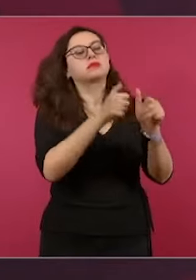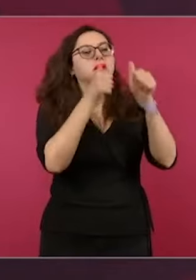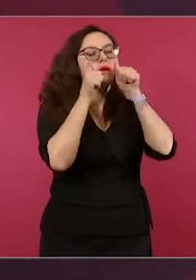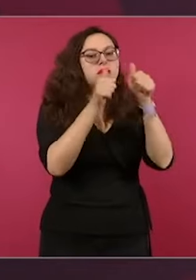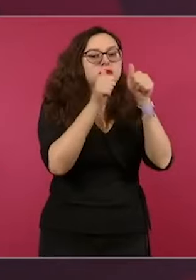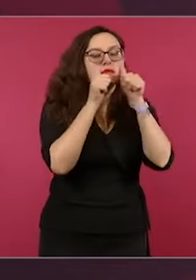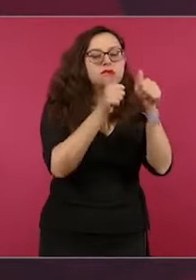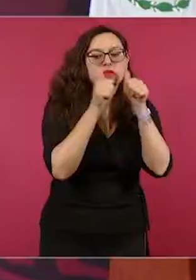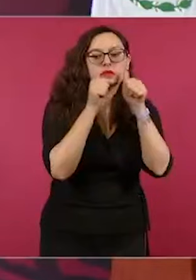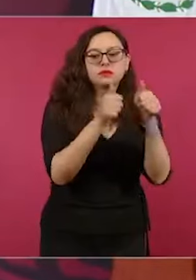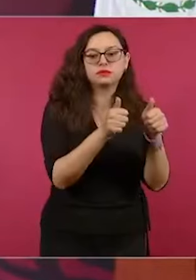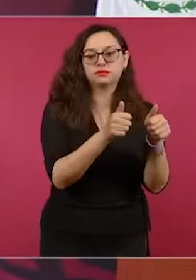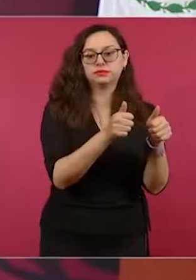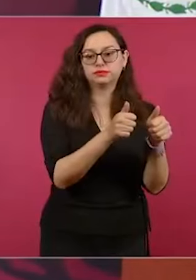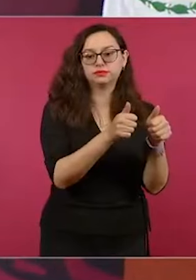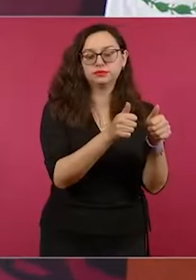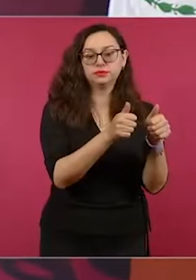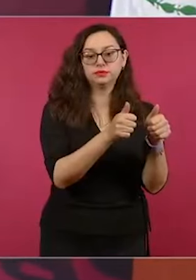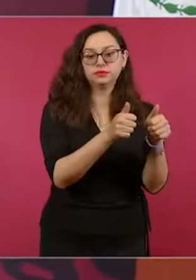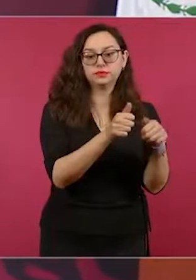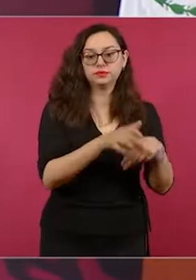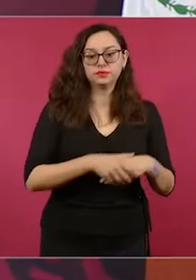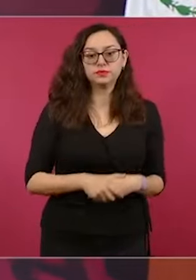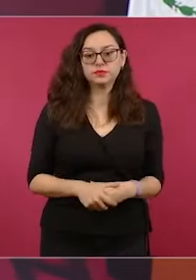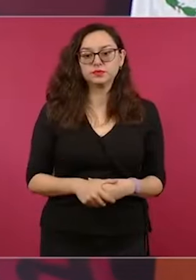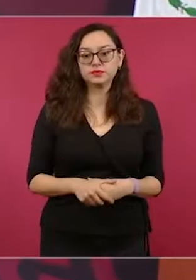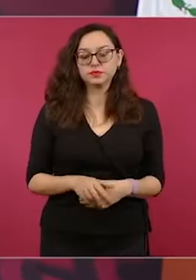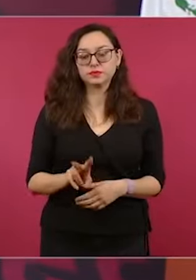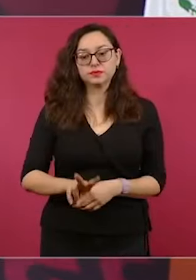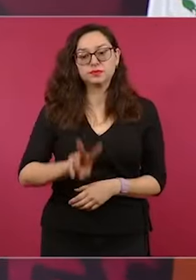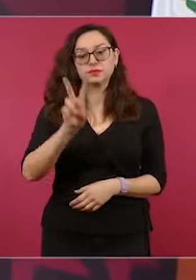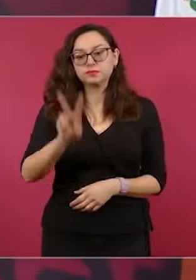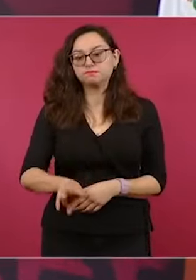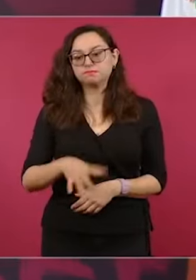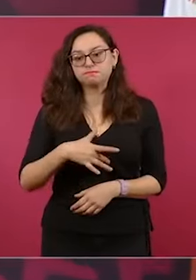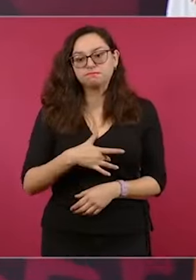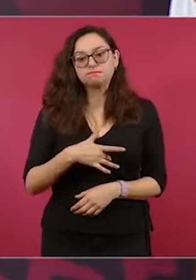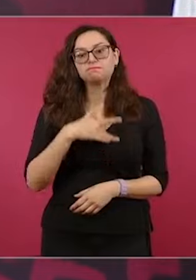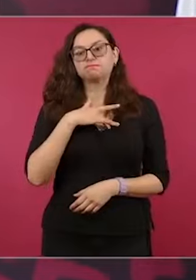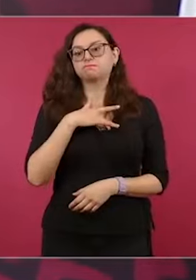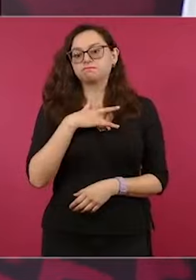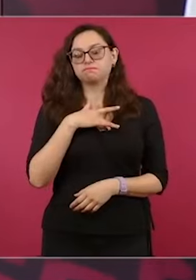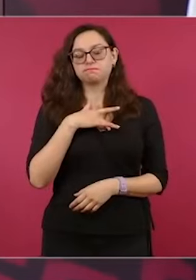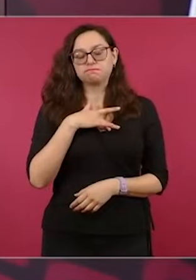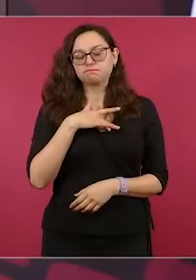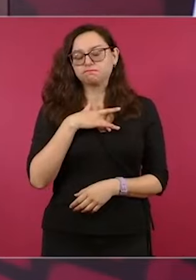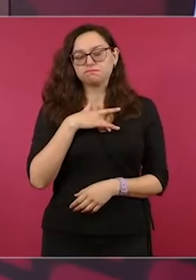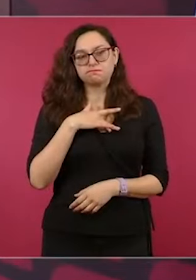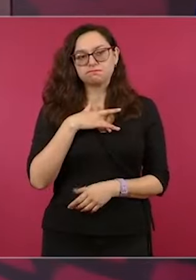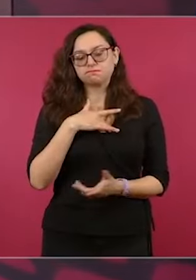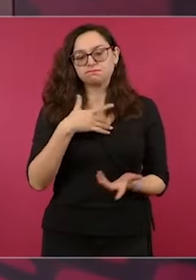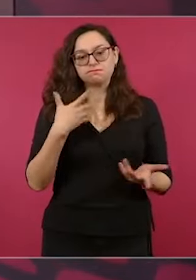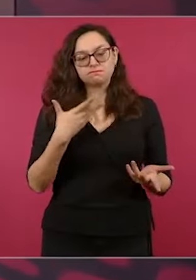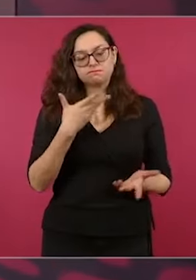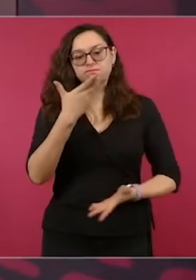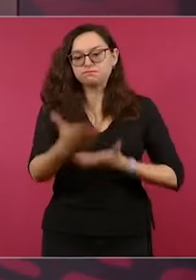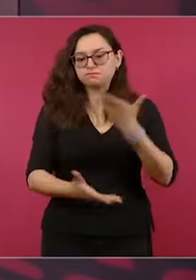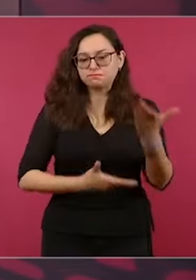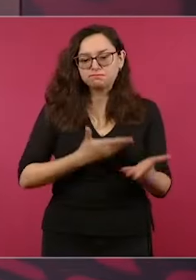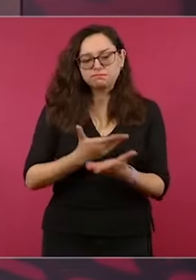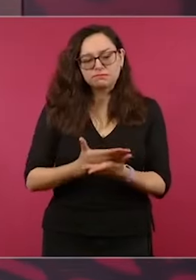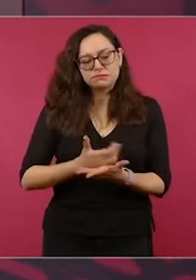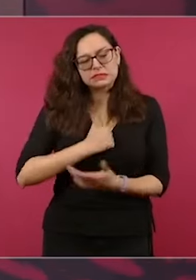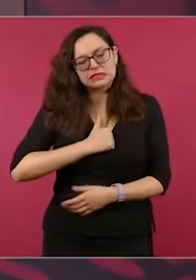Enviamos nuestro pésame a los familiares de los que perdieron la vida,